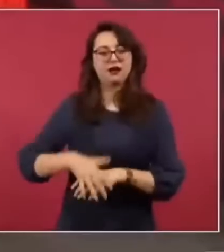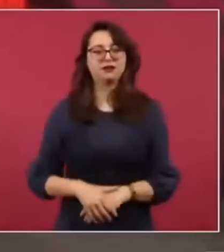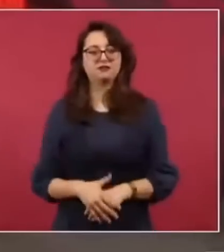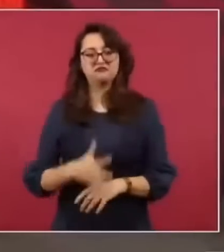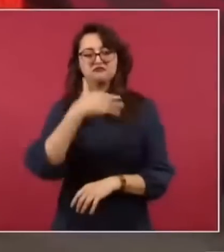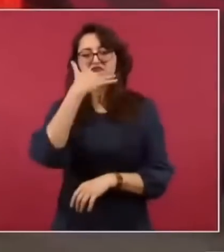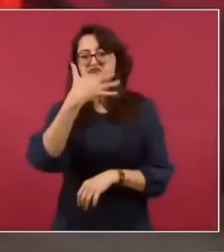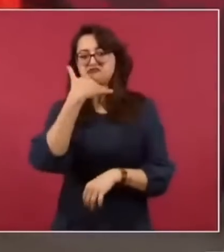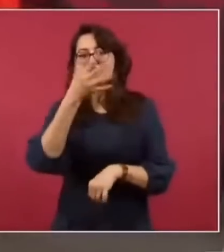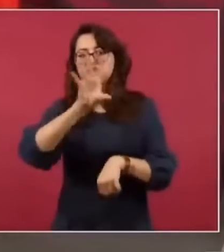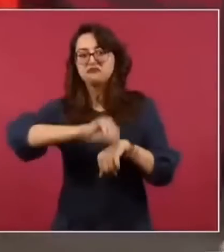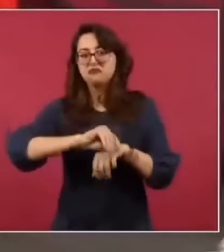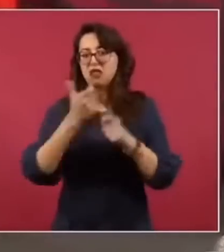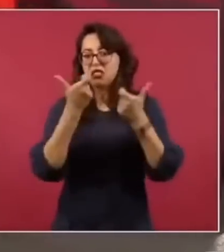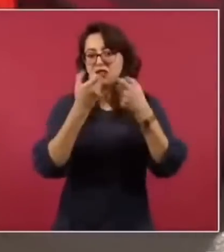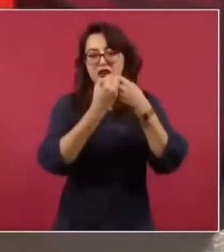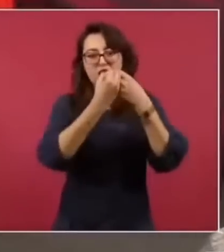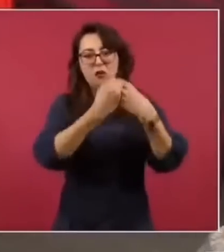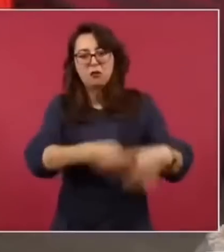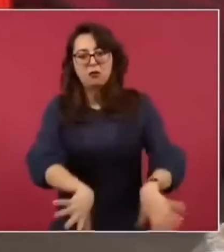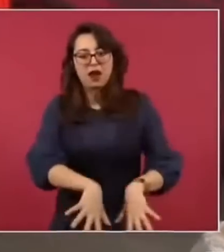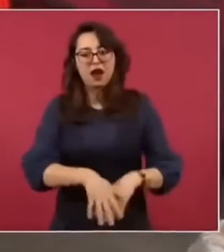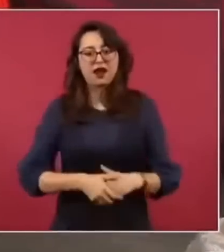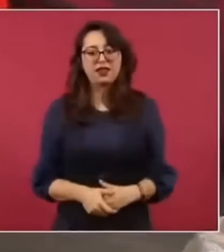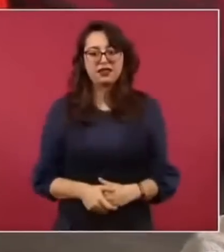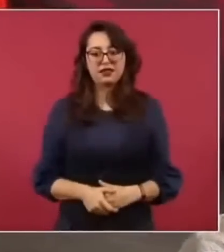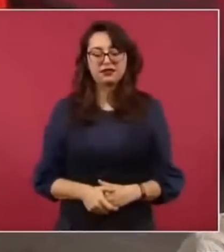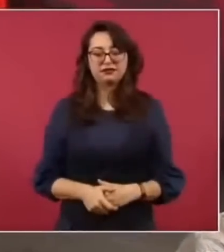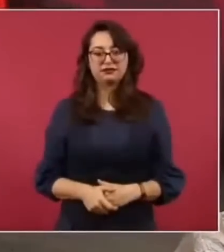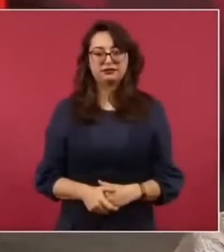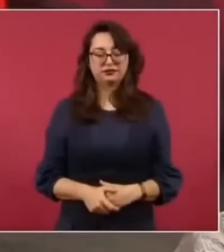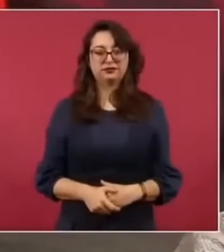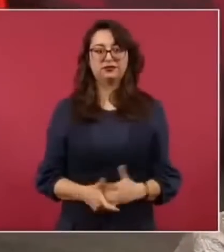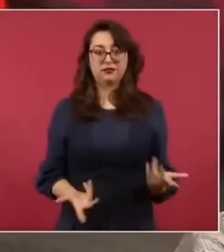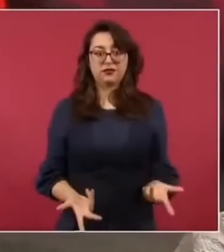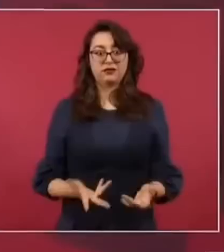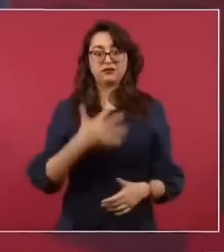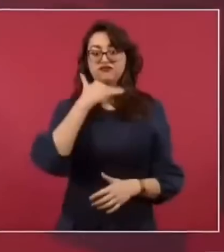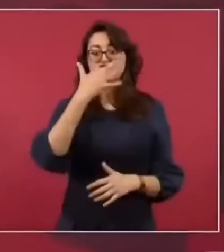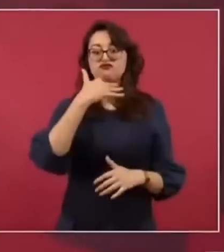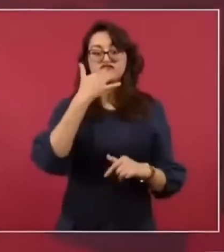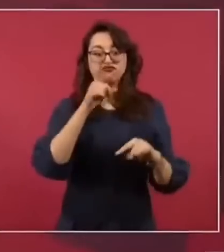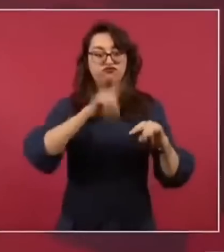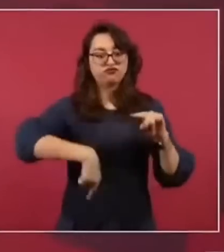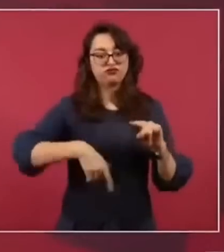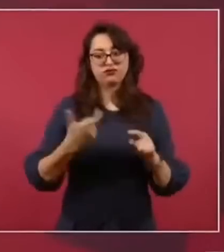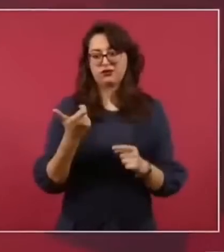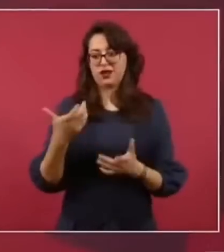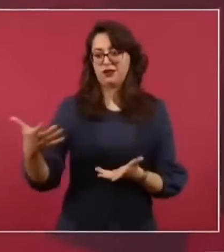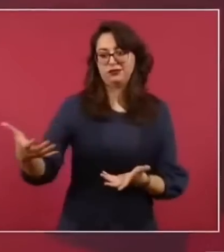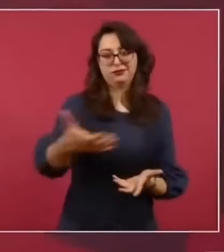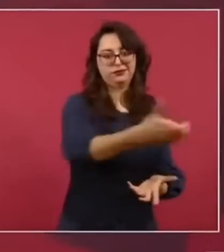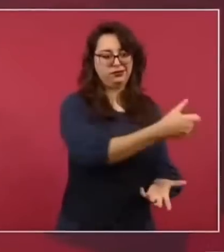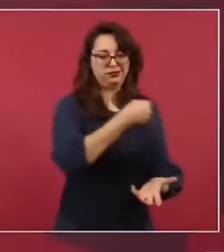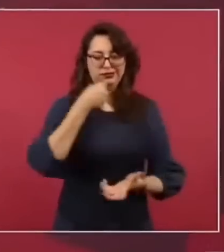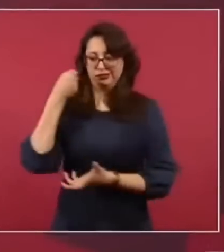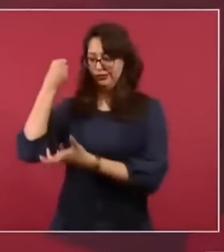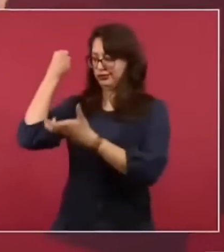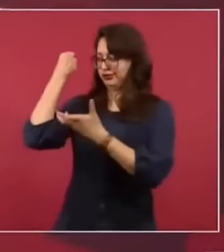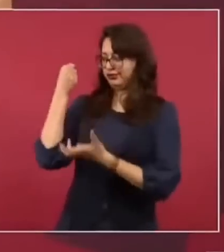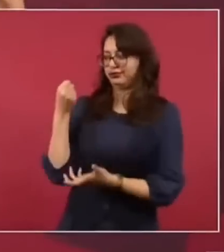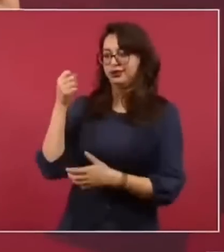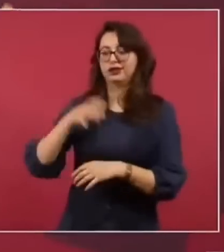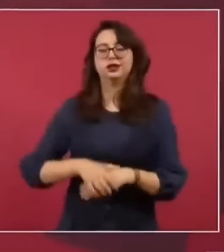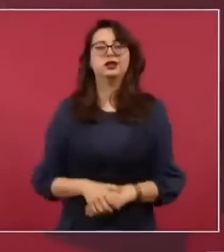corrupción. Es una fuente de financiamiento. Estamos hablando, yo calculo que hemos